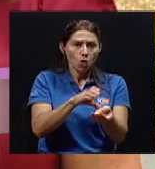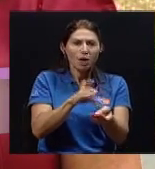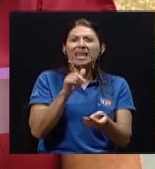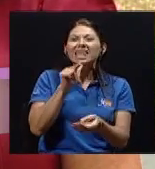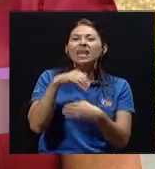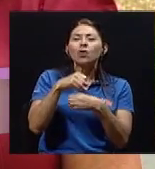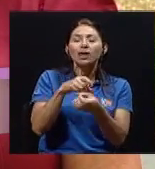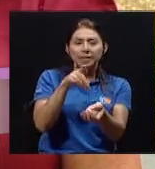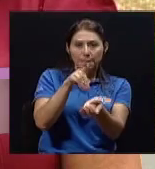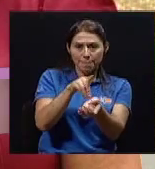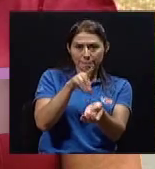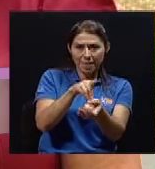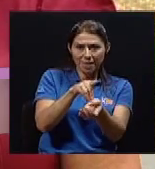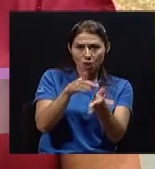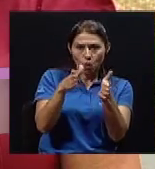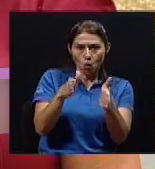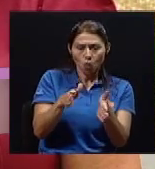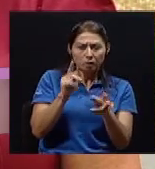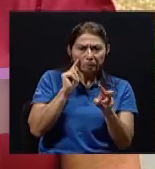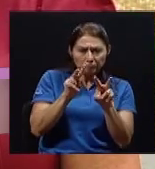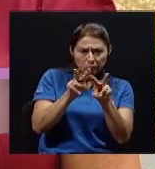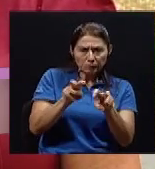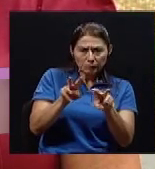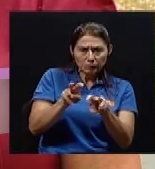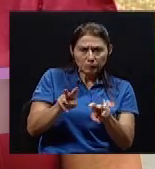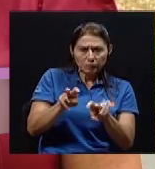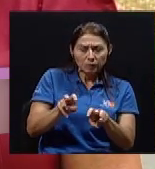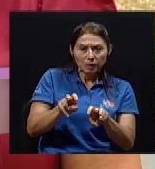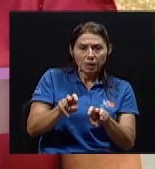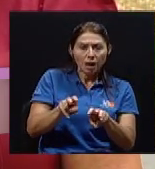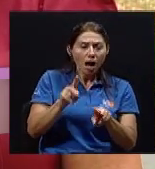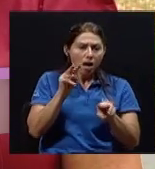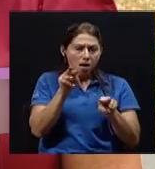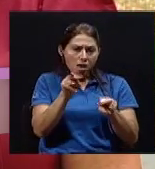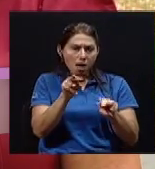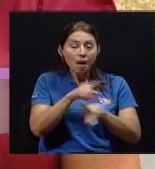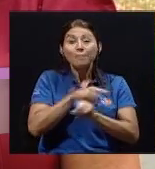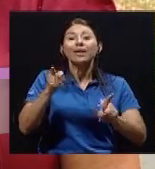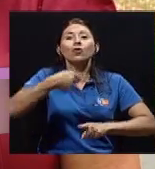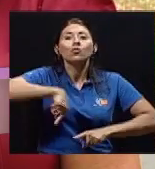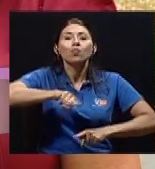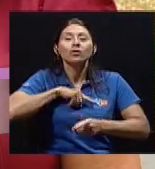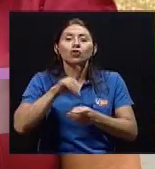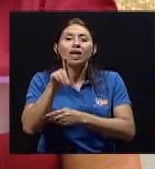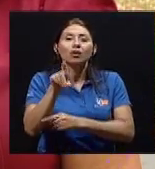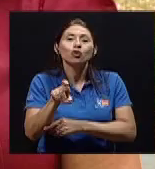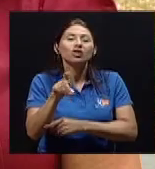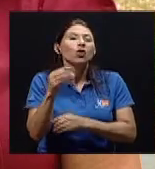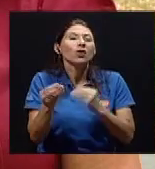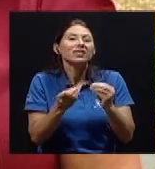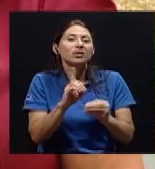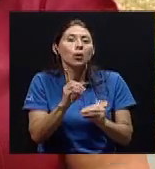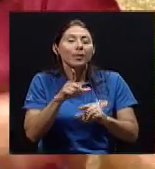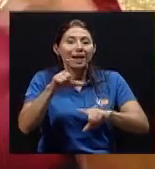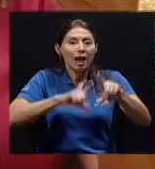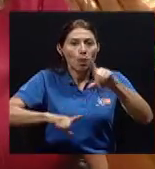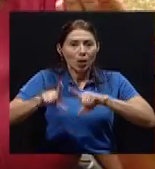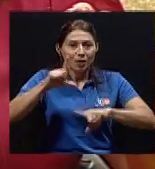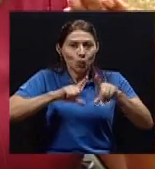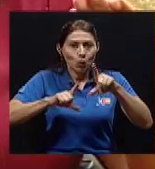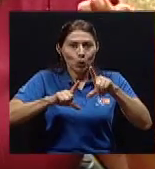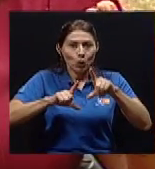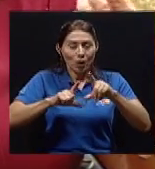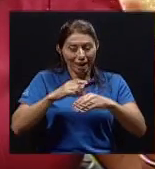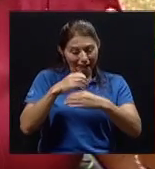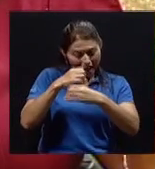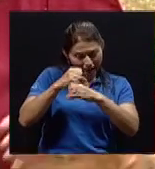Nuestro diagnóstico es un diagnóstico de laboratorio. El microbiólogo dice si un determinado agente en el que el clínico